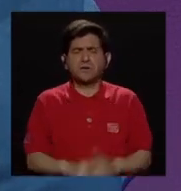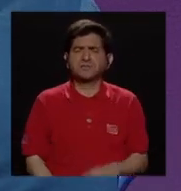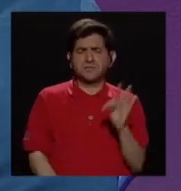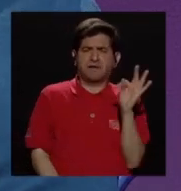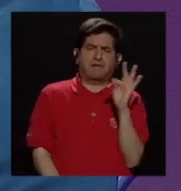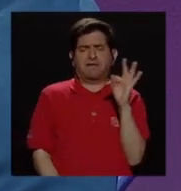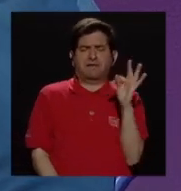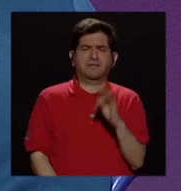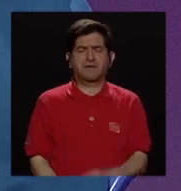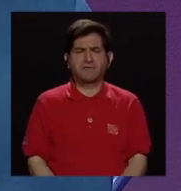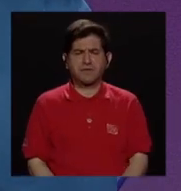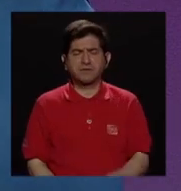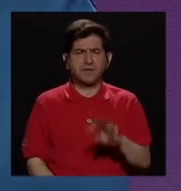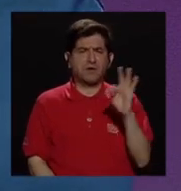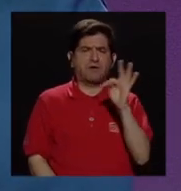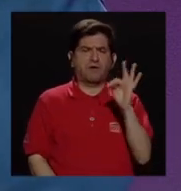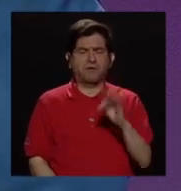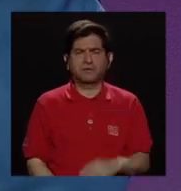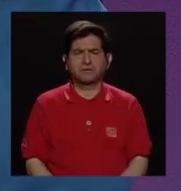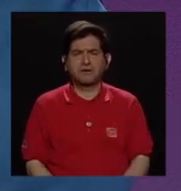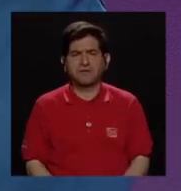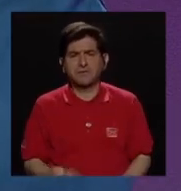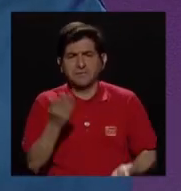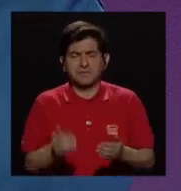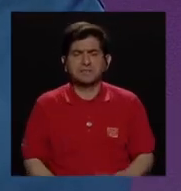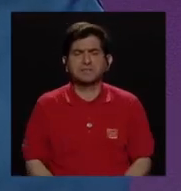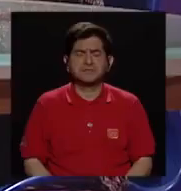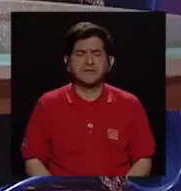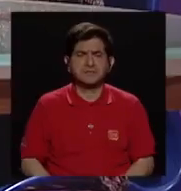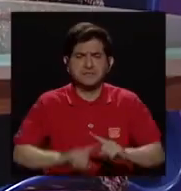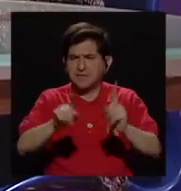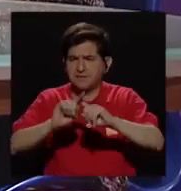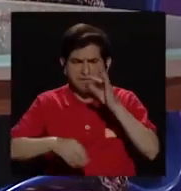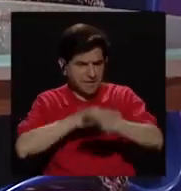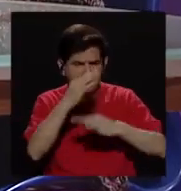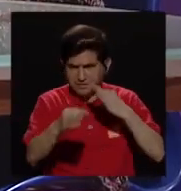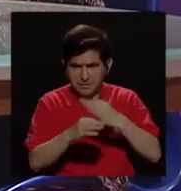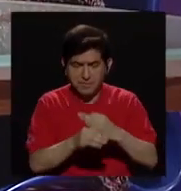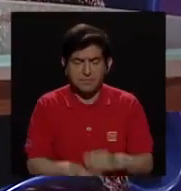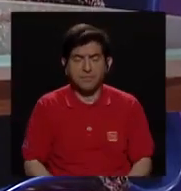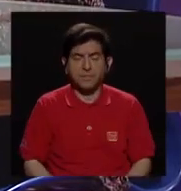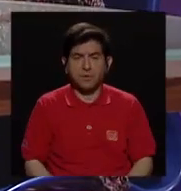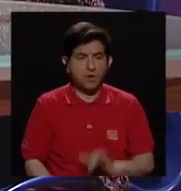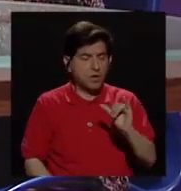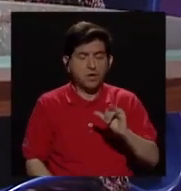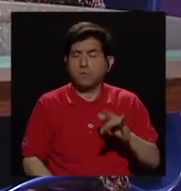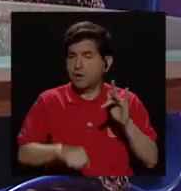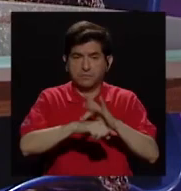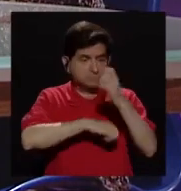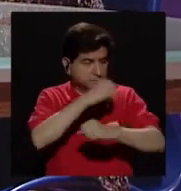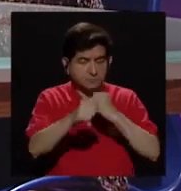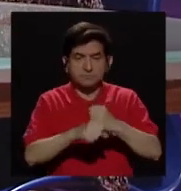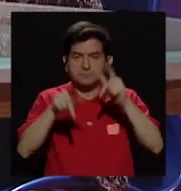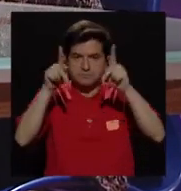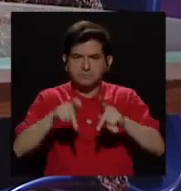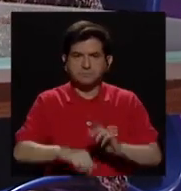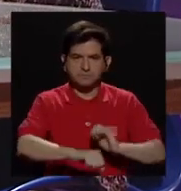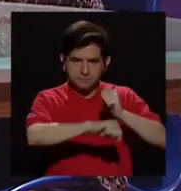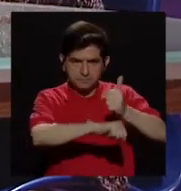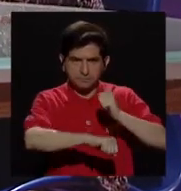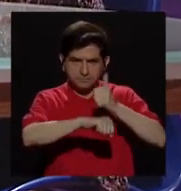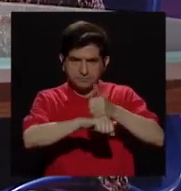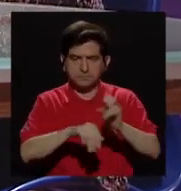o trans o transgénero, etcétera, sino que empieza a muy tempranas edades, como cualquier otra persona que empieza a definir